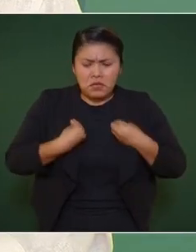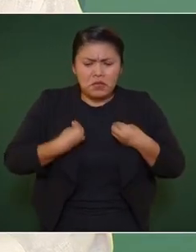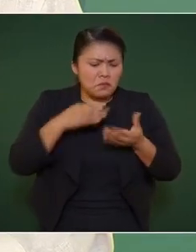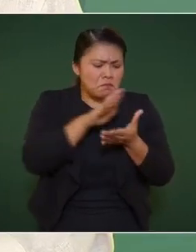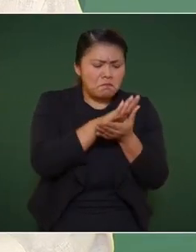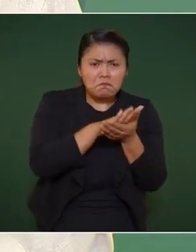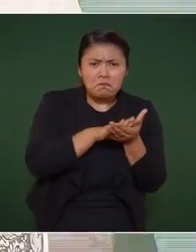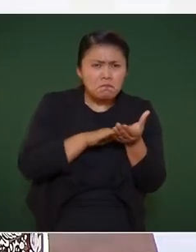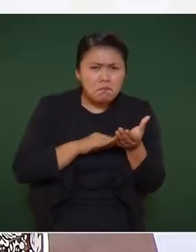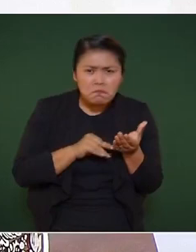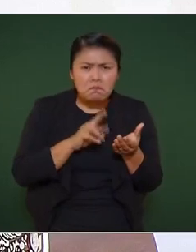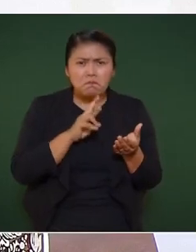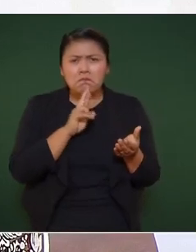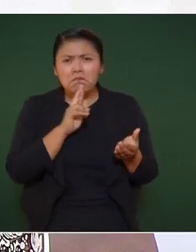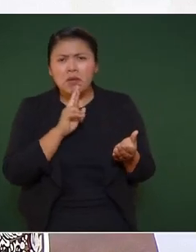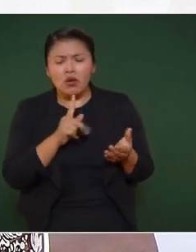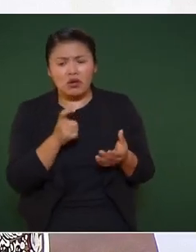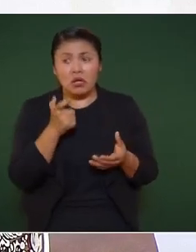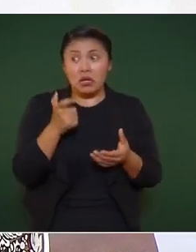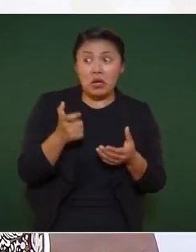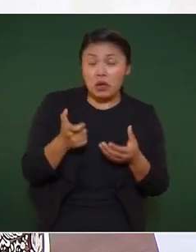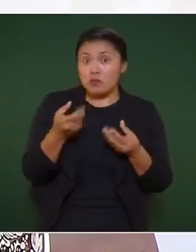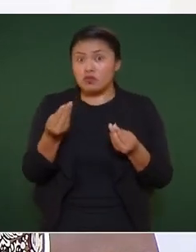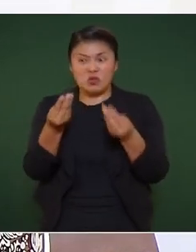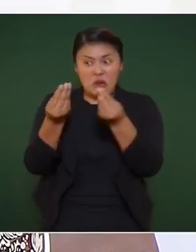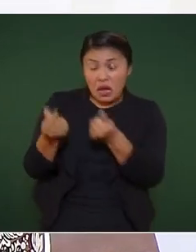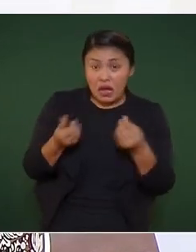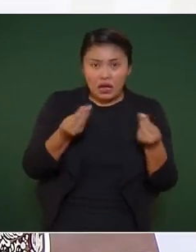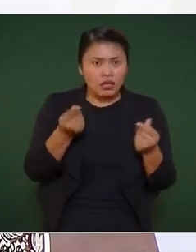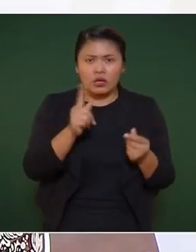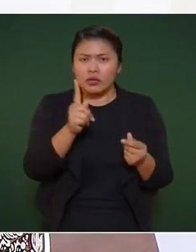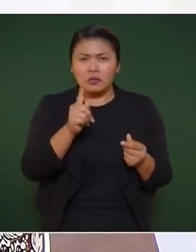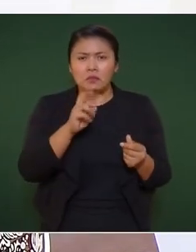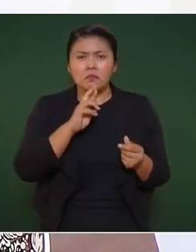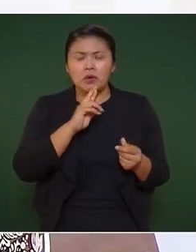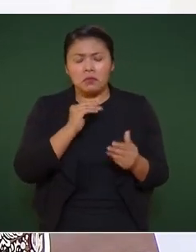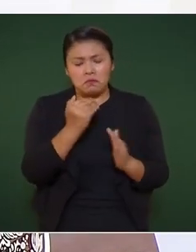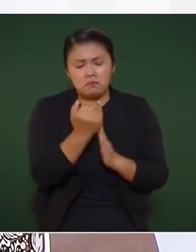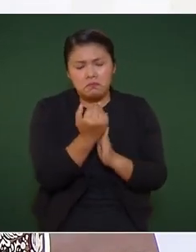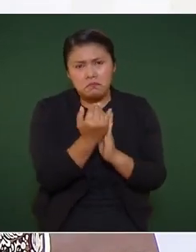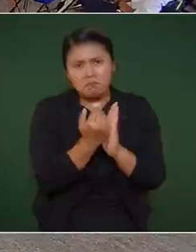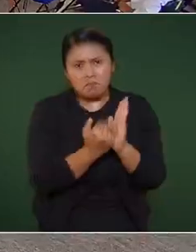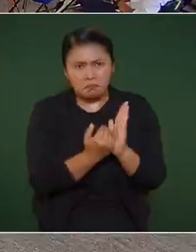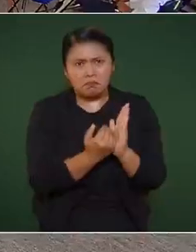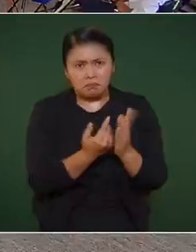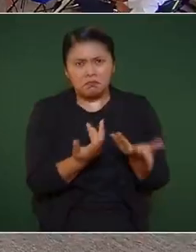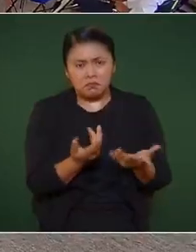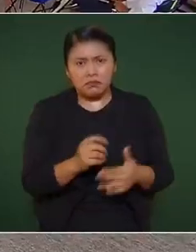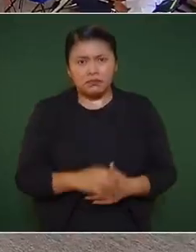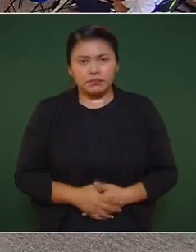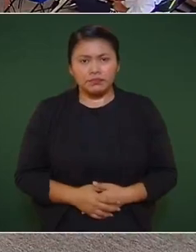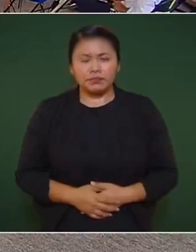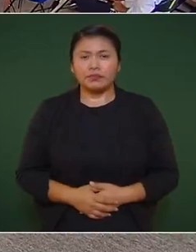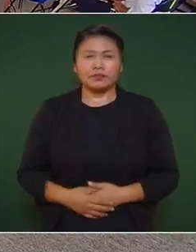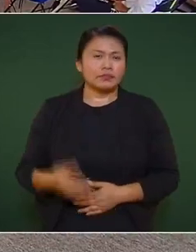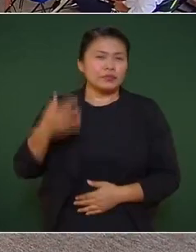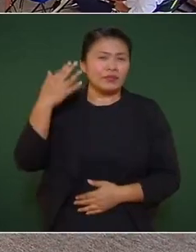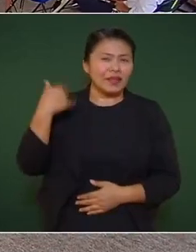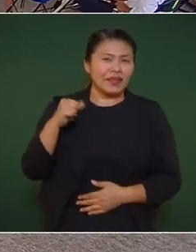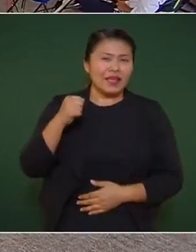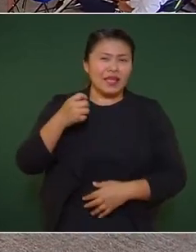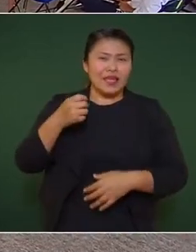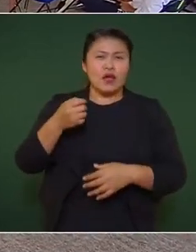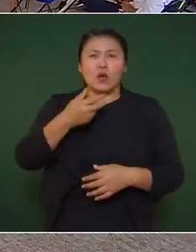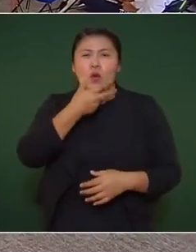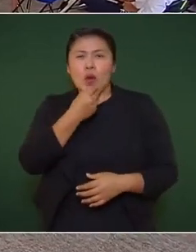republicana, el que no haya lujos en el gobierno. Lo que decía el poeta veracruzano Díaz